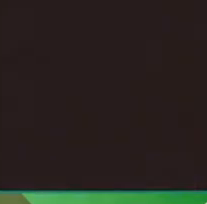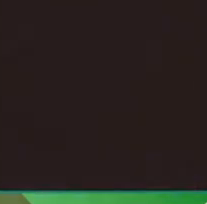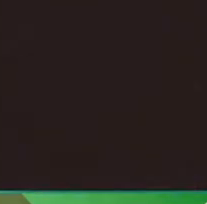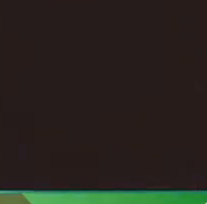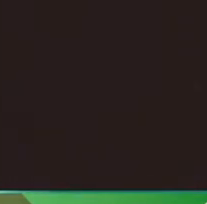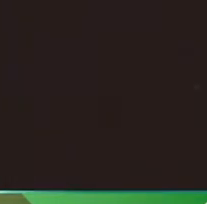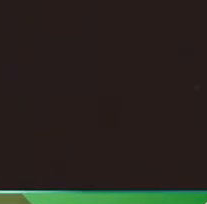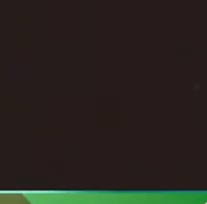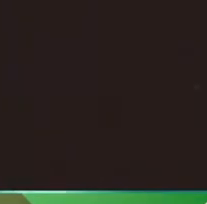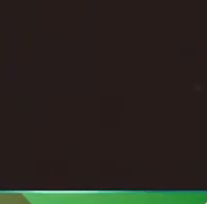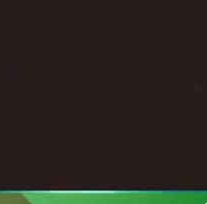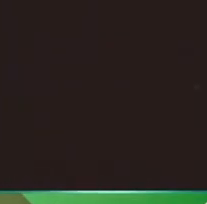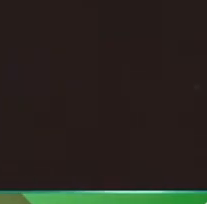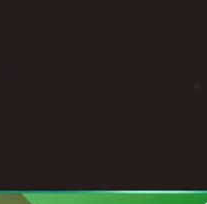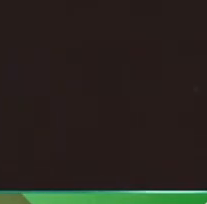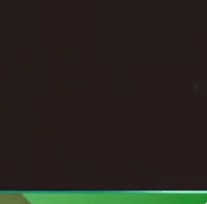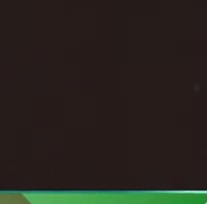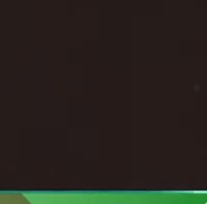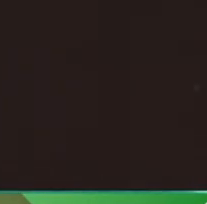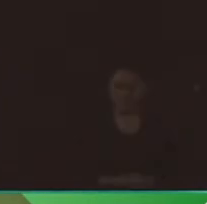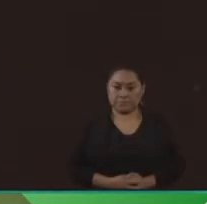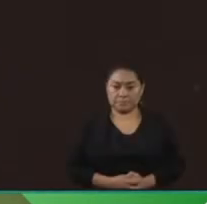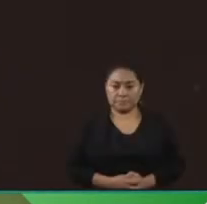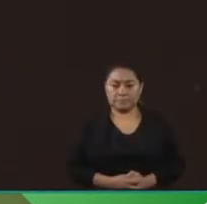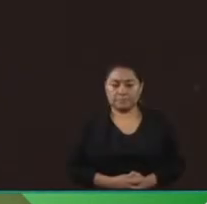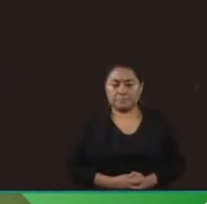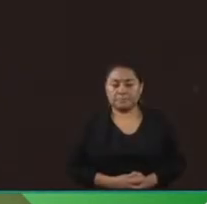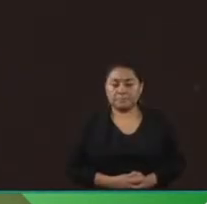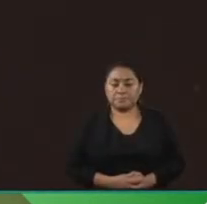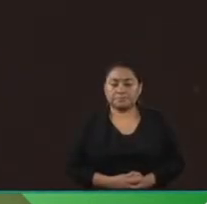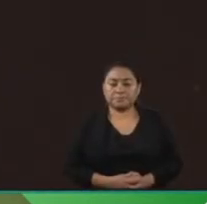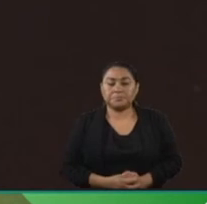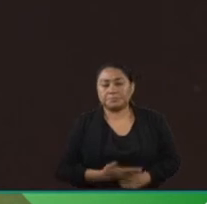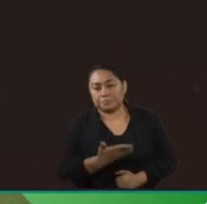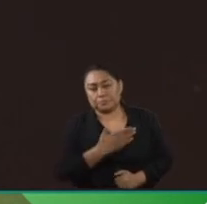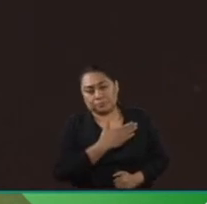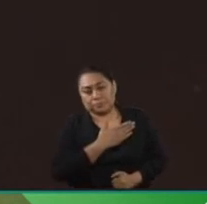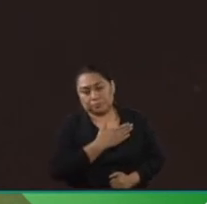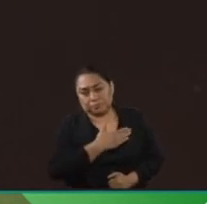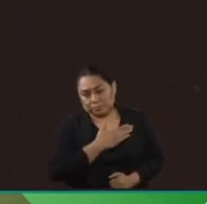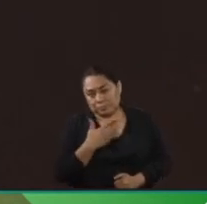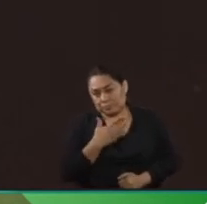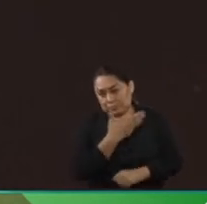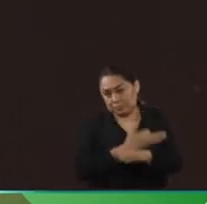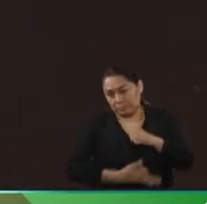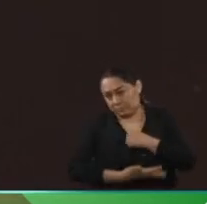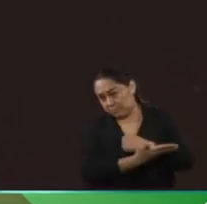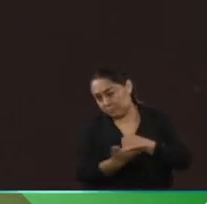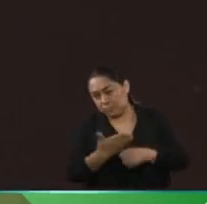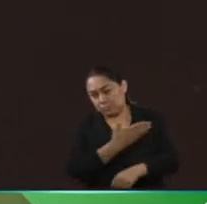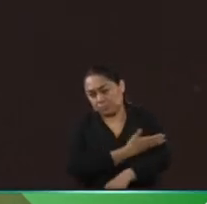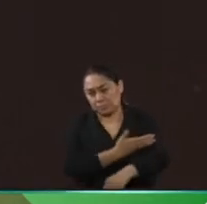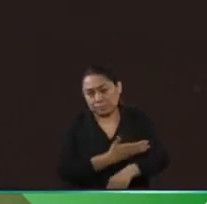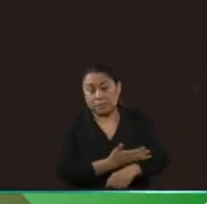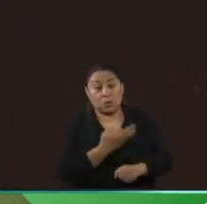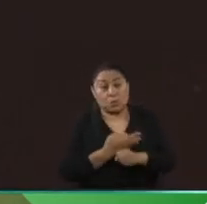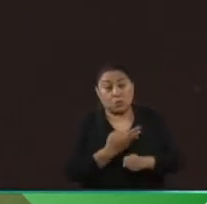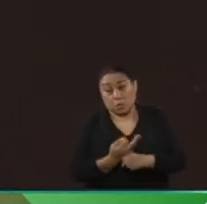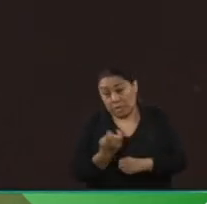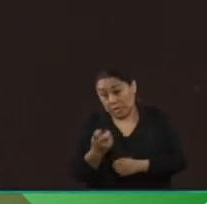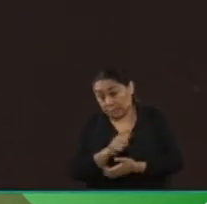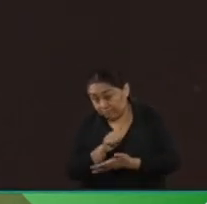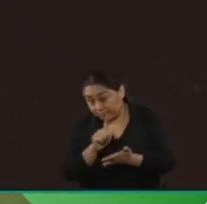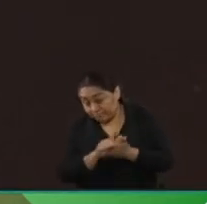dictamen este poder legislativo no solo mina los cimientos de la independencia judicial sino también